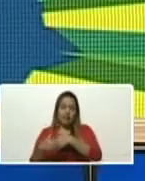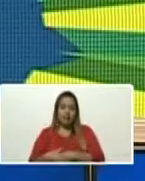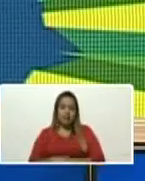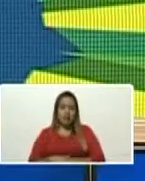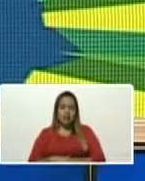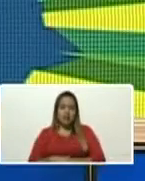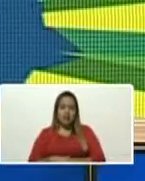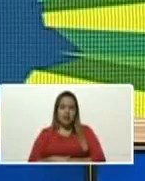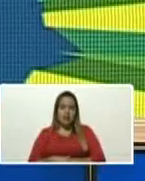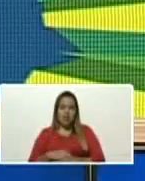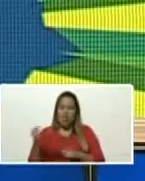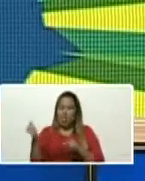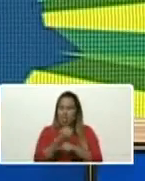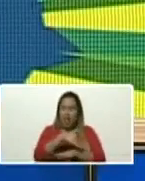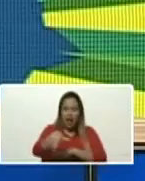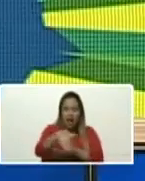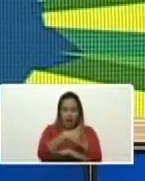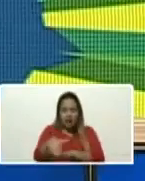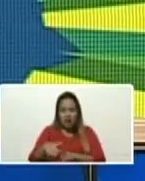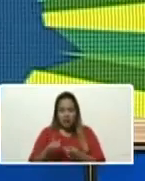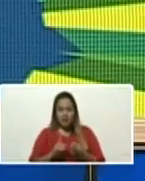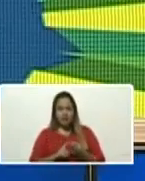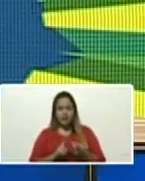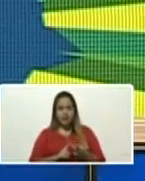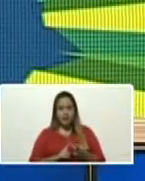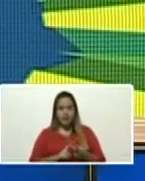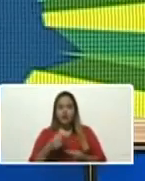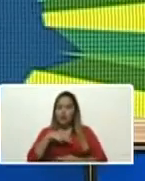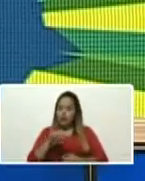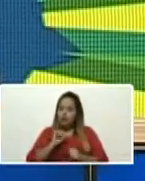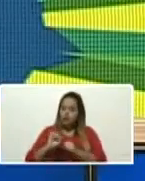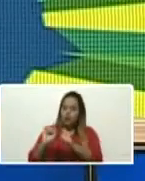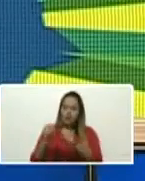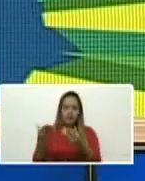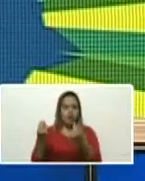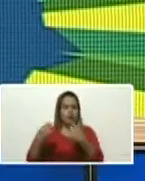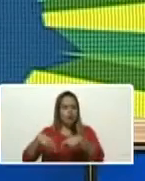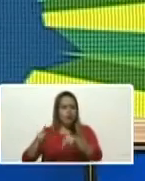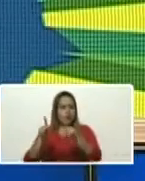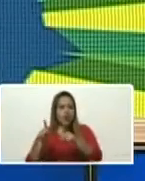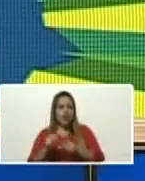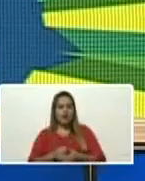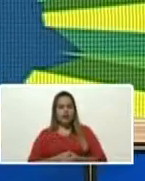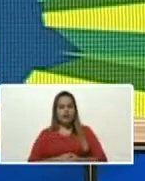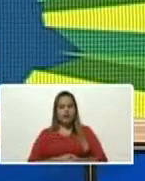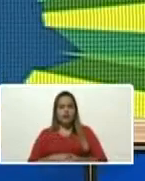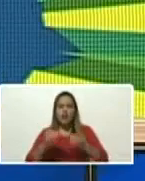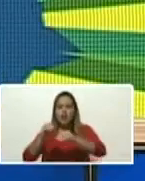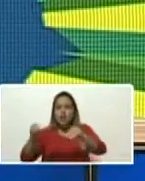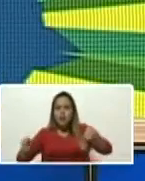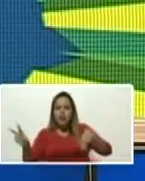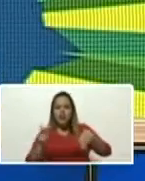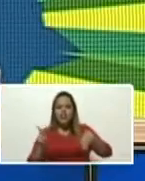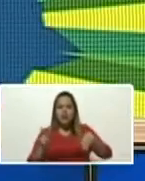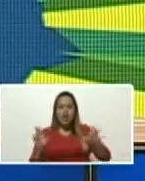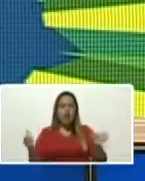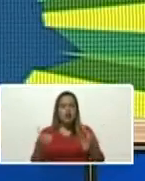Violencia en las calles, la hemos enfrentado en varias oportunidades. Llamadas en Venezuela